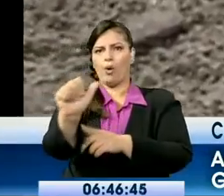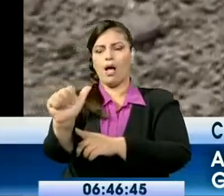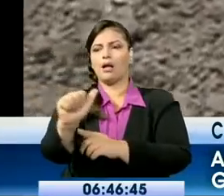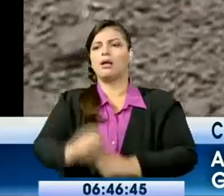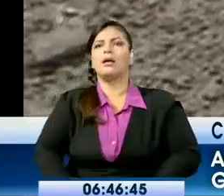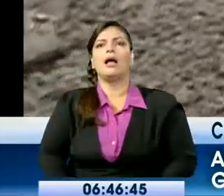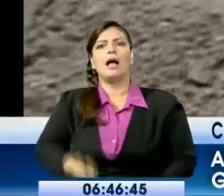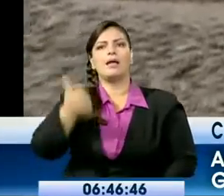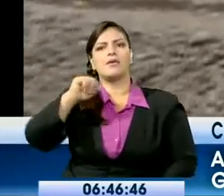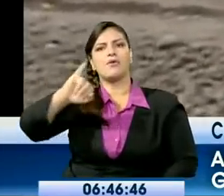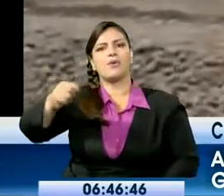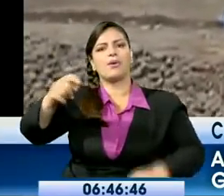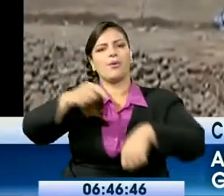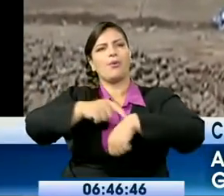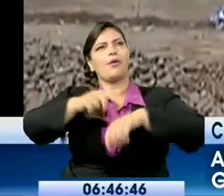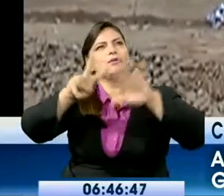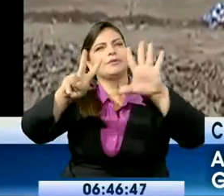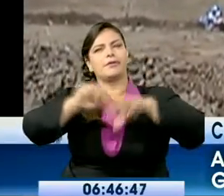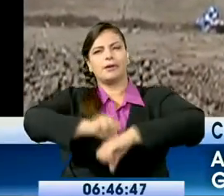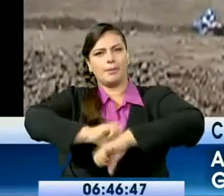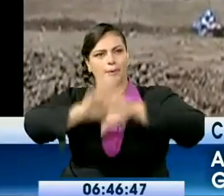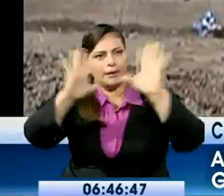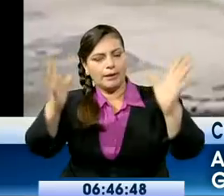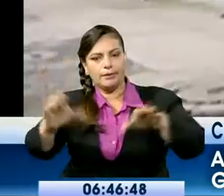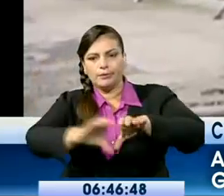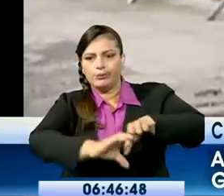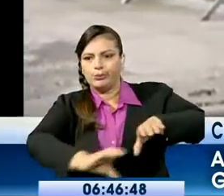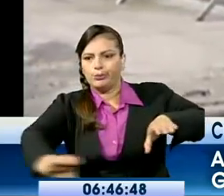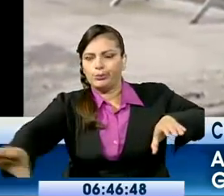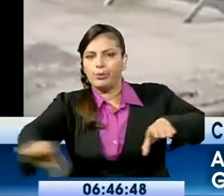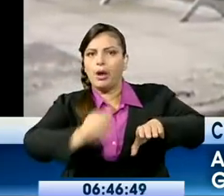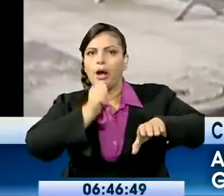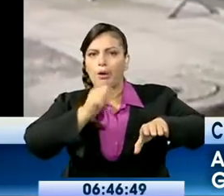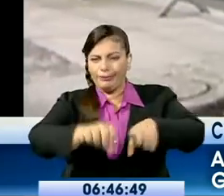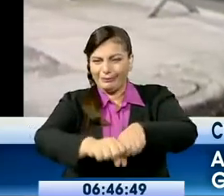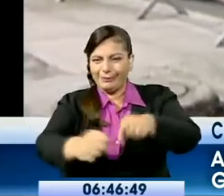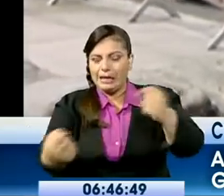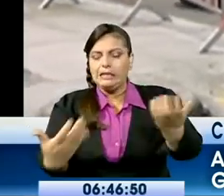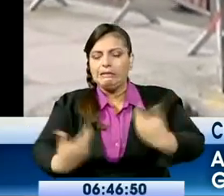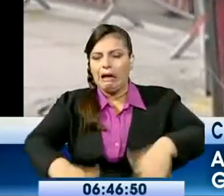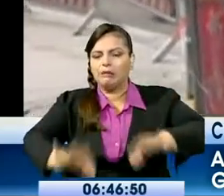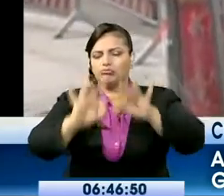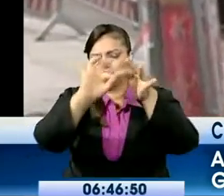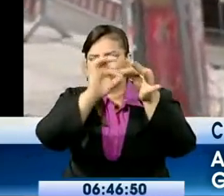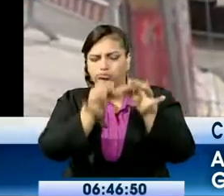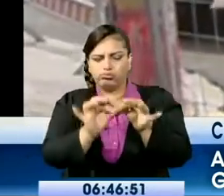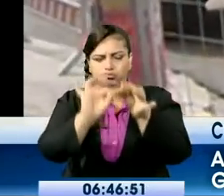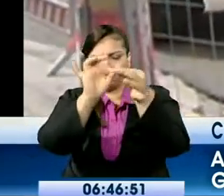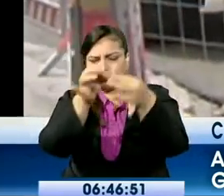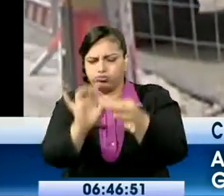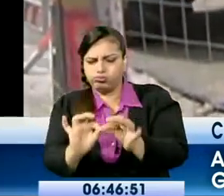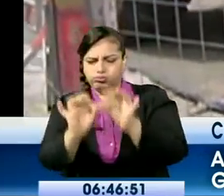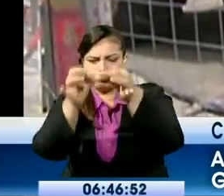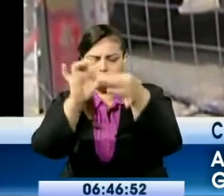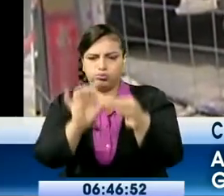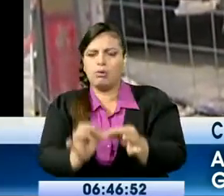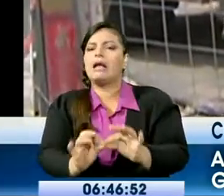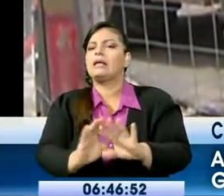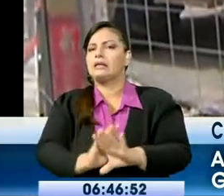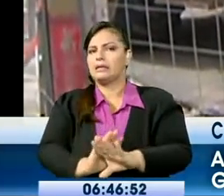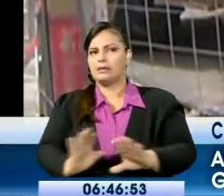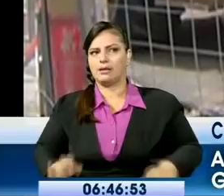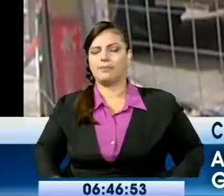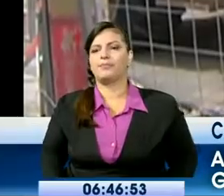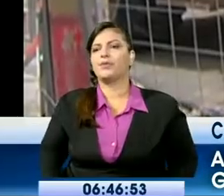los trabajos de reparación del acueducto de 1800 milímetros y de la válvula que estaba a una cuadra. Yo estuve llamando